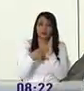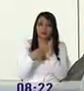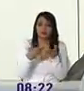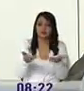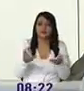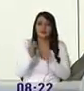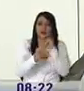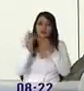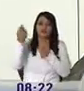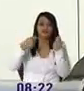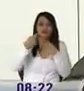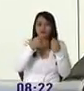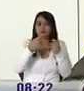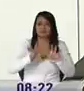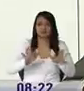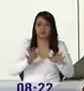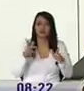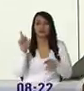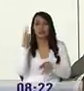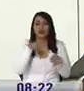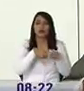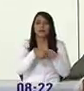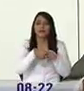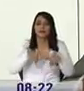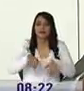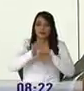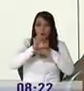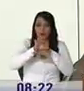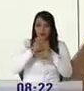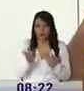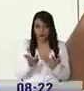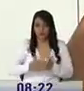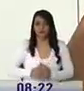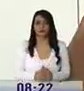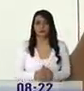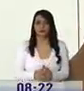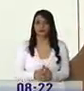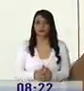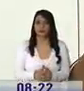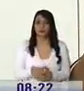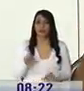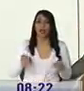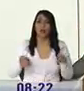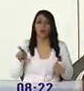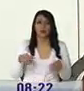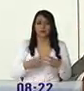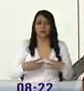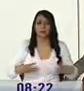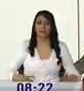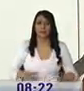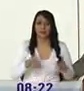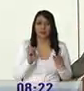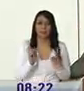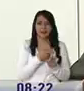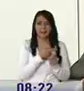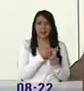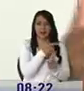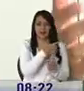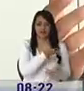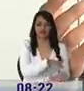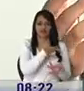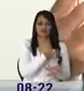afectación en la competitividad del país Por qué digo esto es porque muchas materias primas o insumos que eh